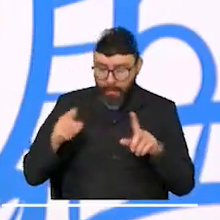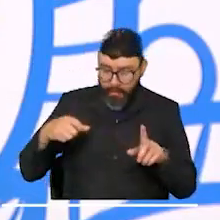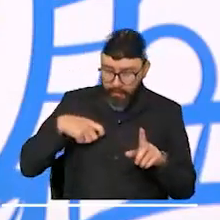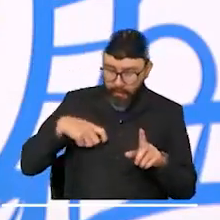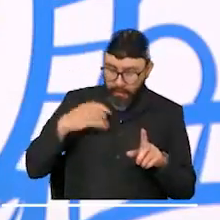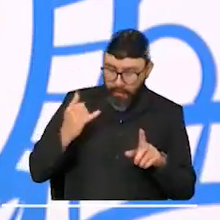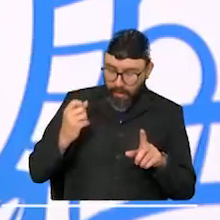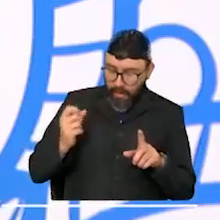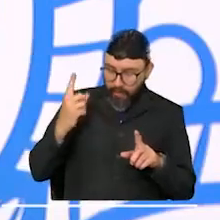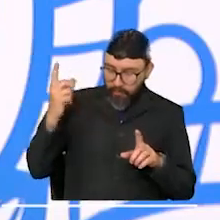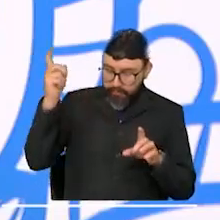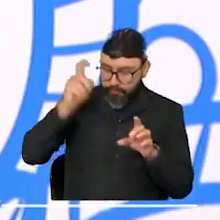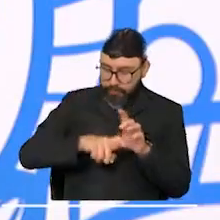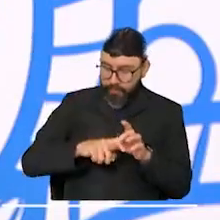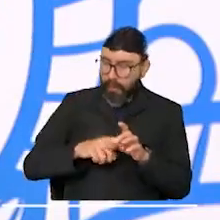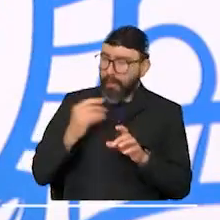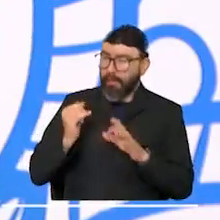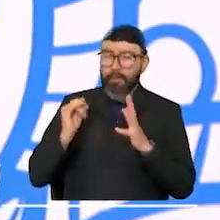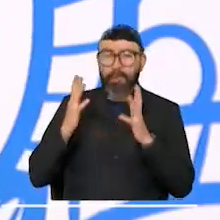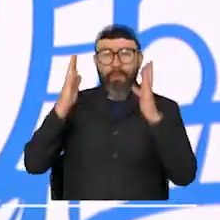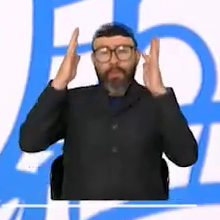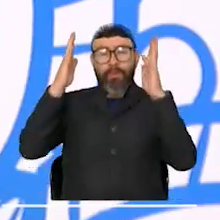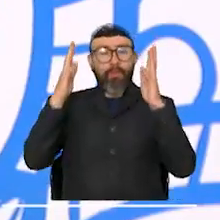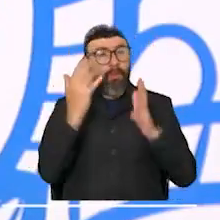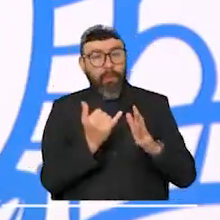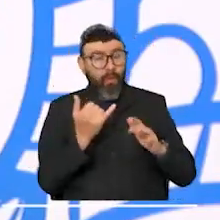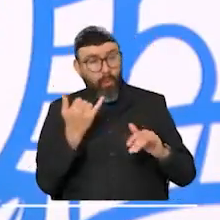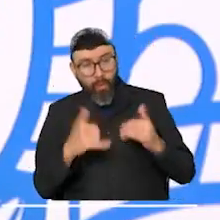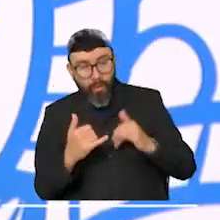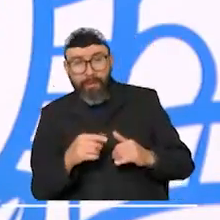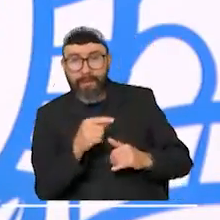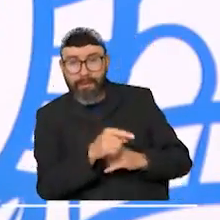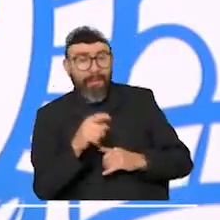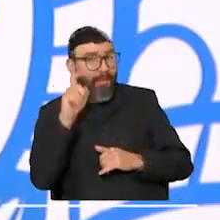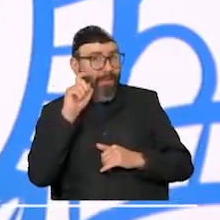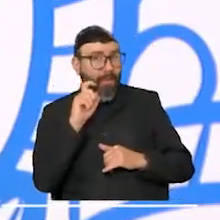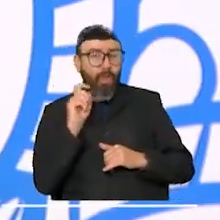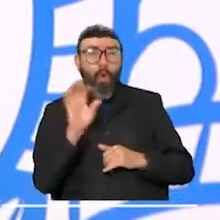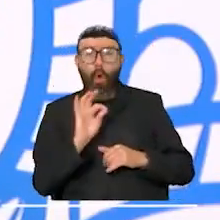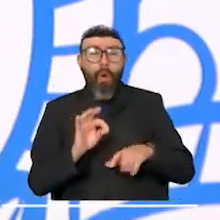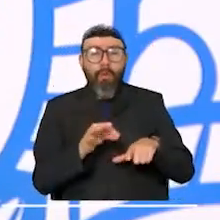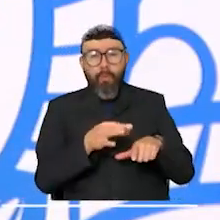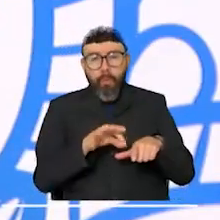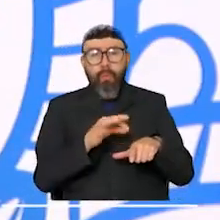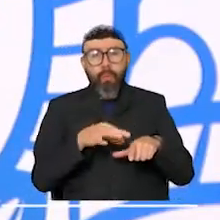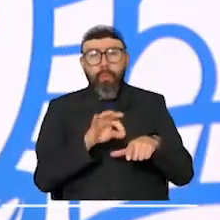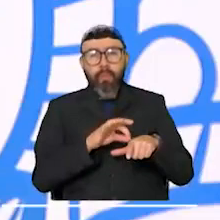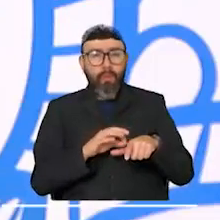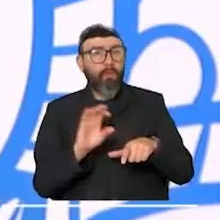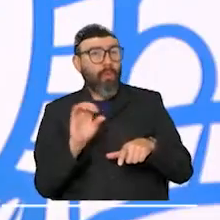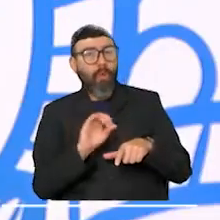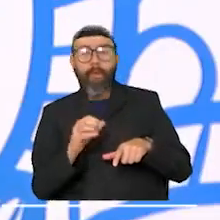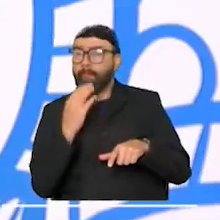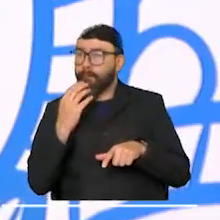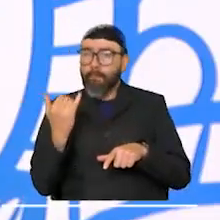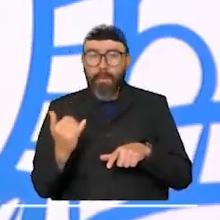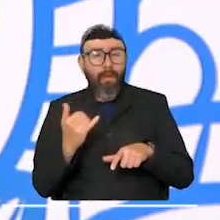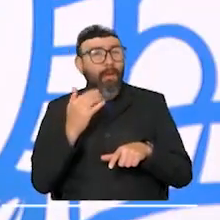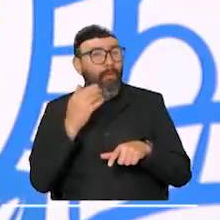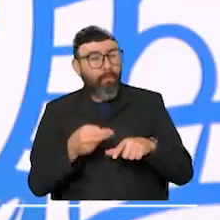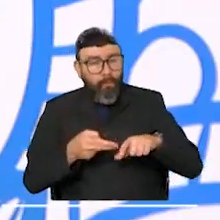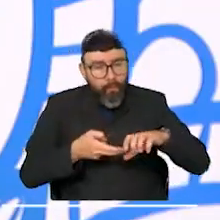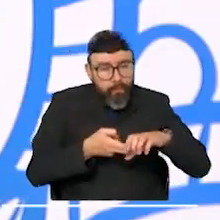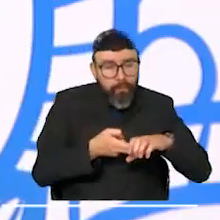de excitación por el juguete sexual porque hubo estimulación del clítoris de la glándula Geo glándula prostática femenina